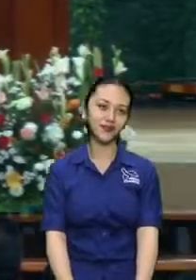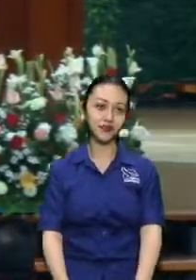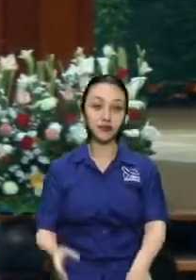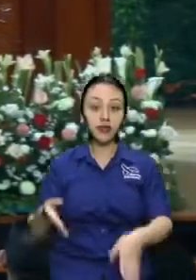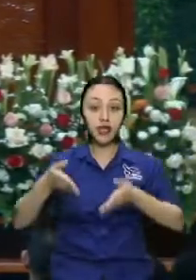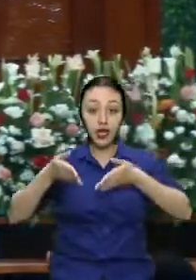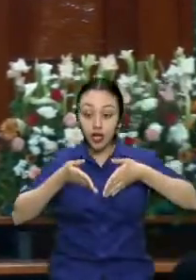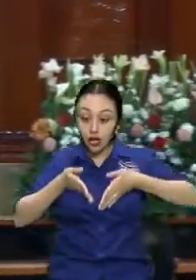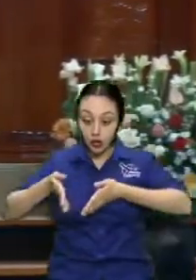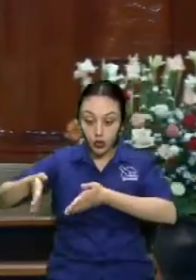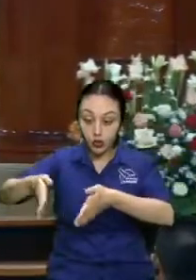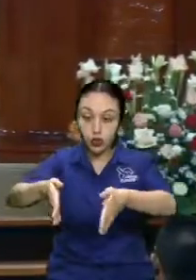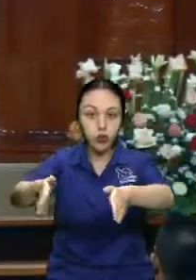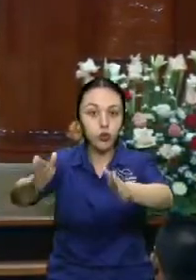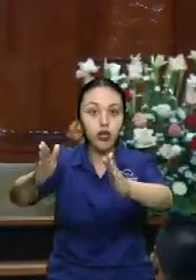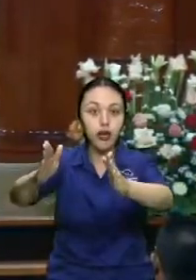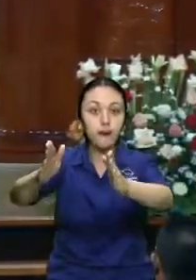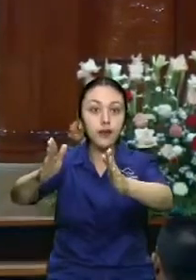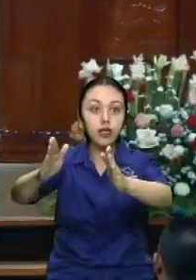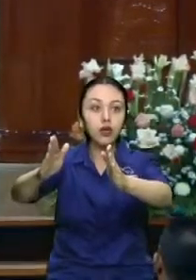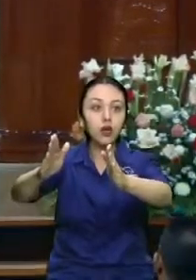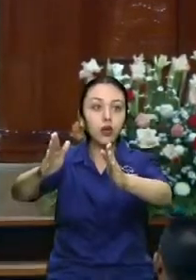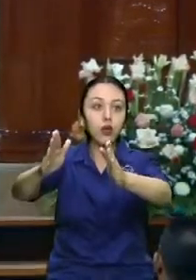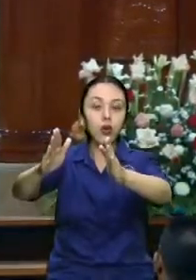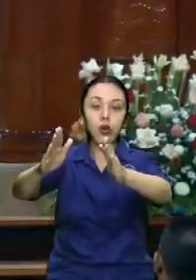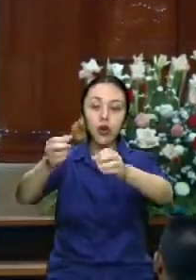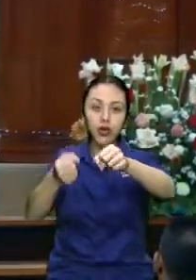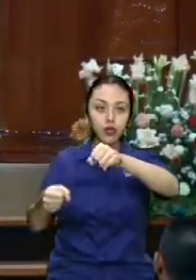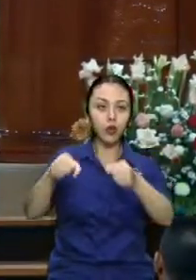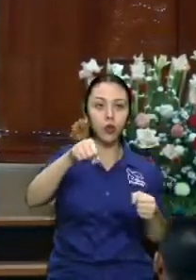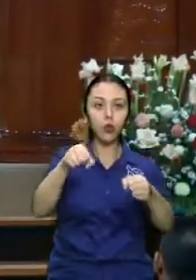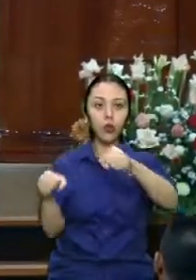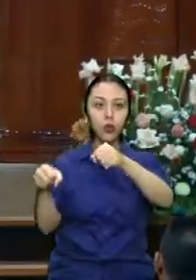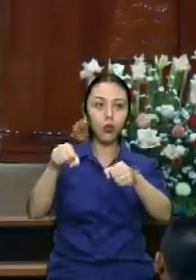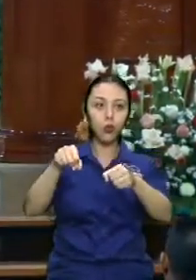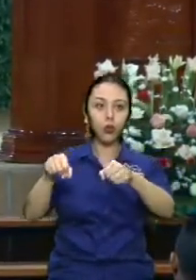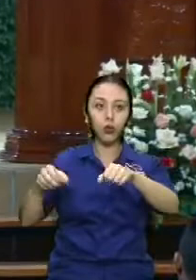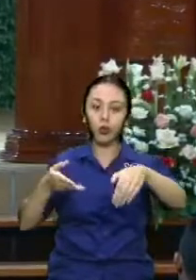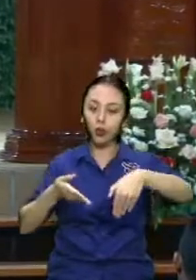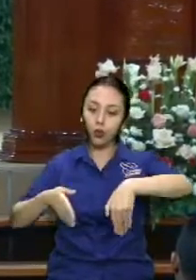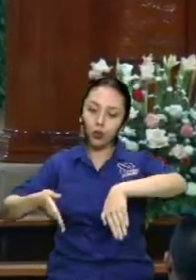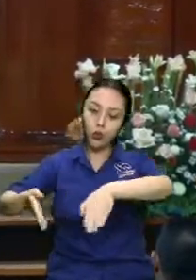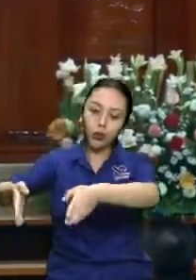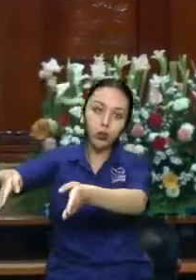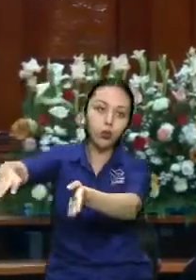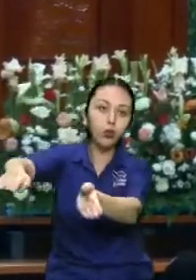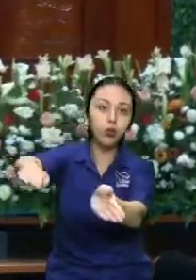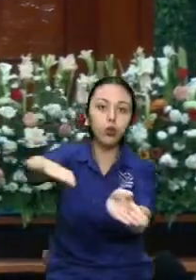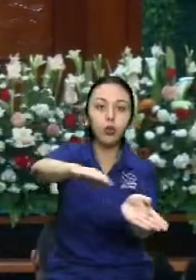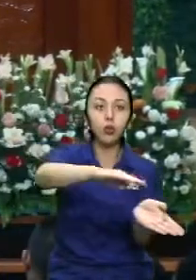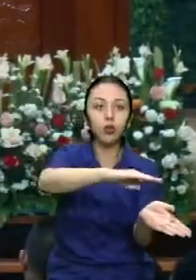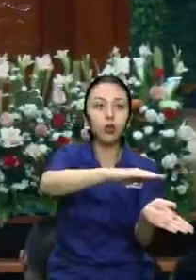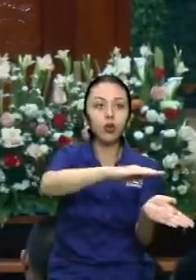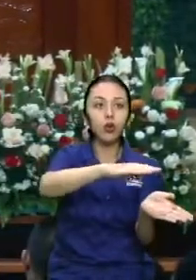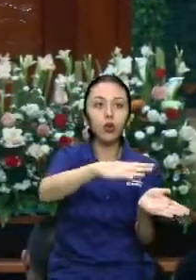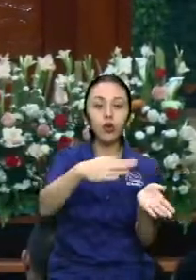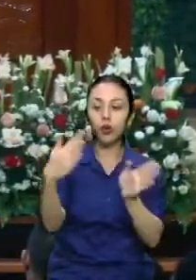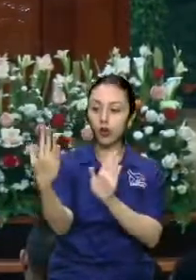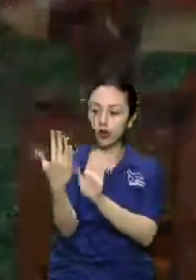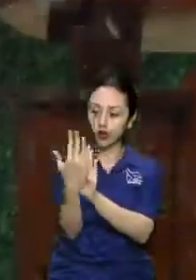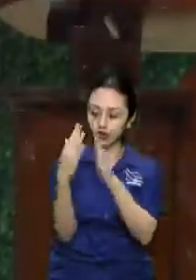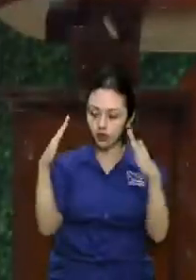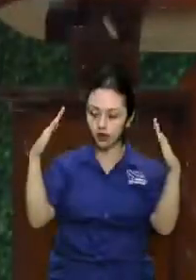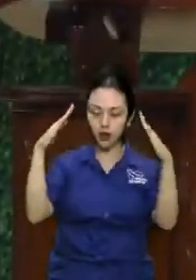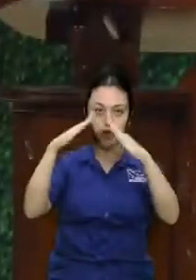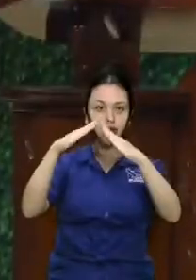driveway, y daba la vuelta así, y ya bajaba uno enfrente, y aquí tenía carretera para